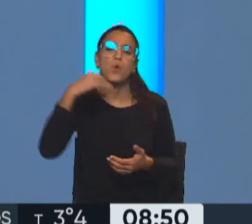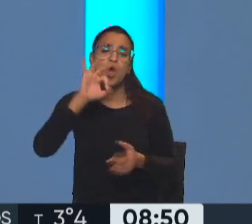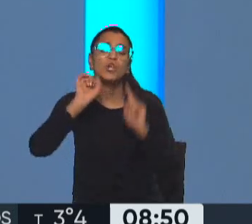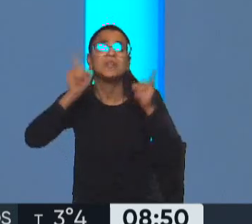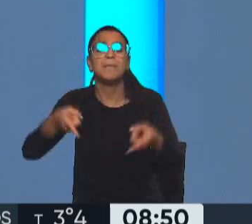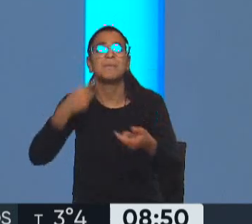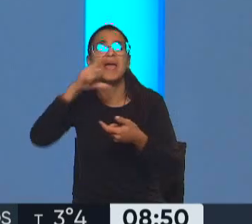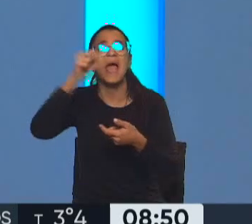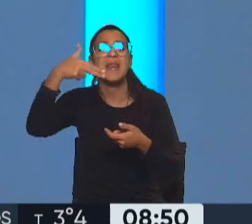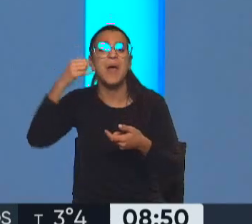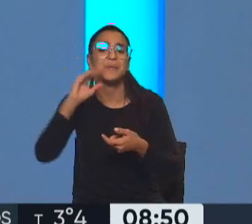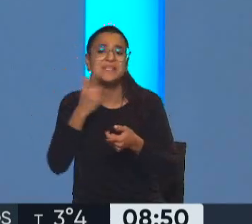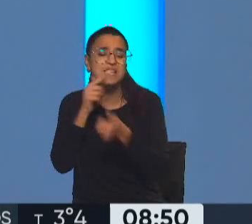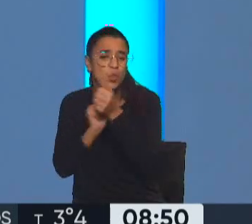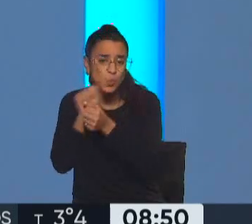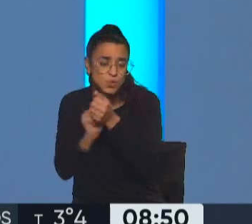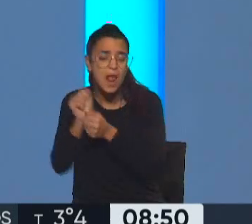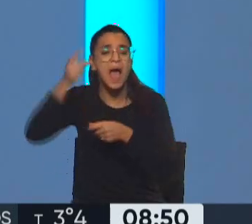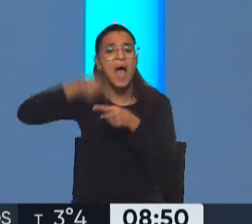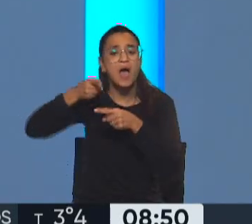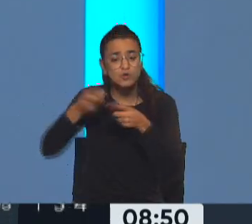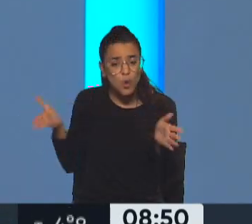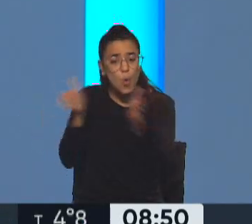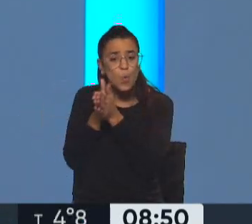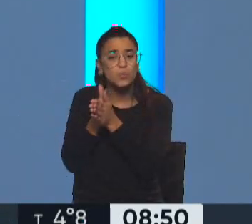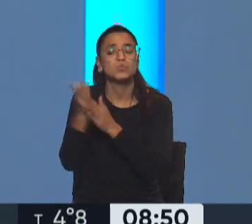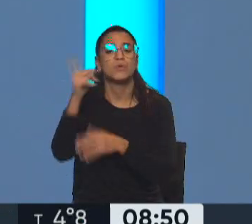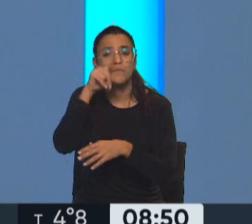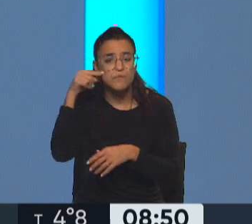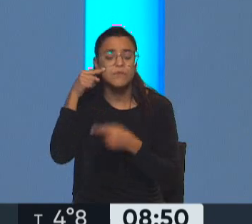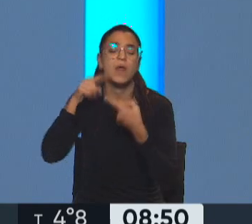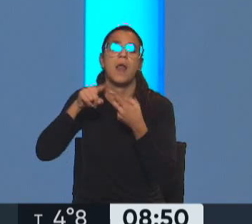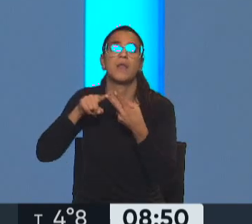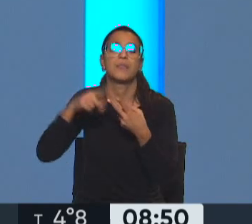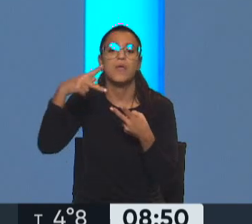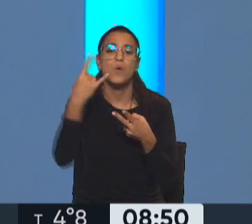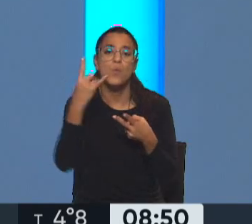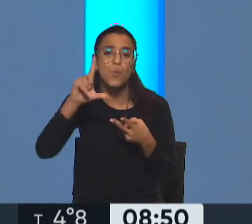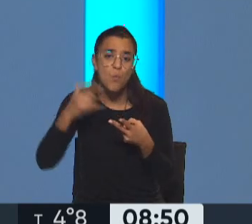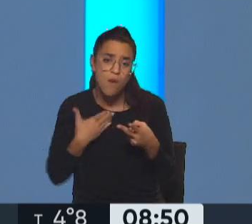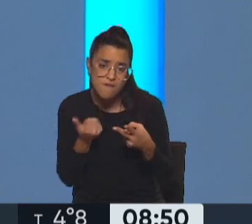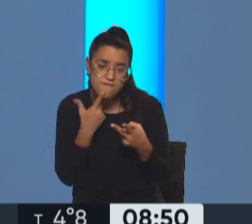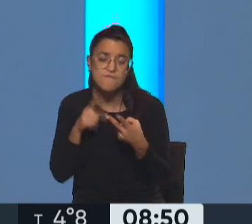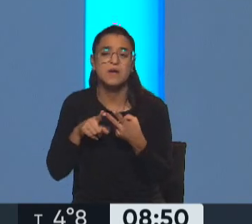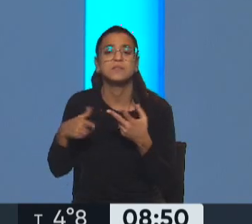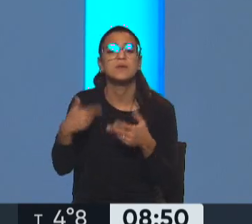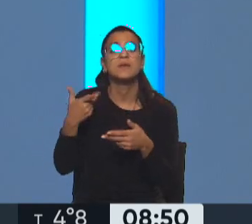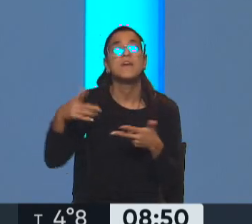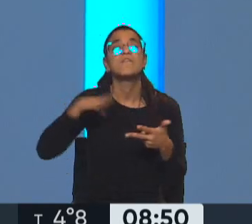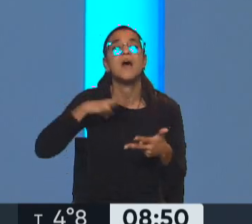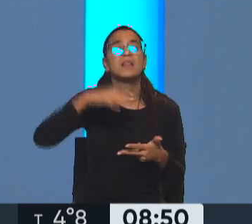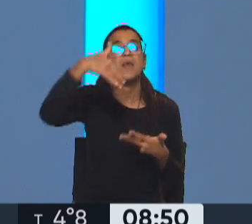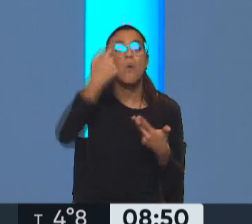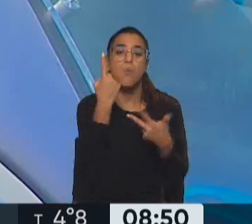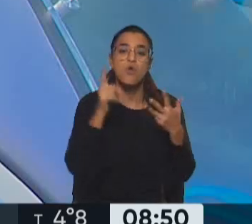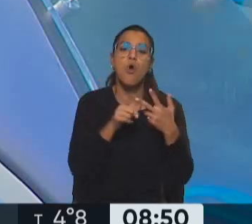industrial el acto que compartió el presidente alberto fernández con matías kulfas con el ministro de desarrollo productivo queda uno a moroni y